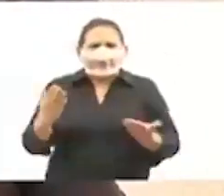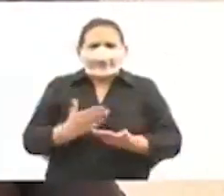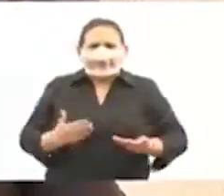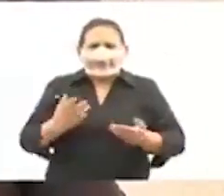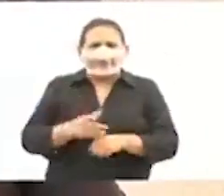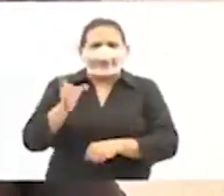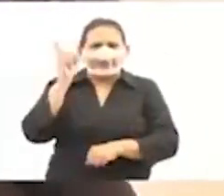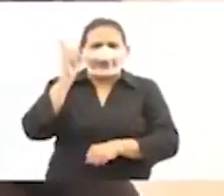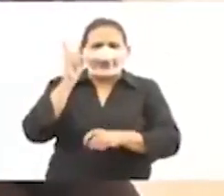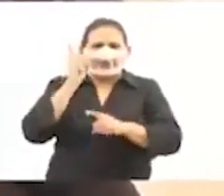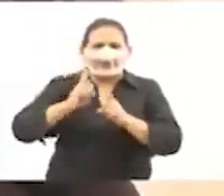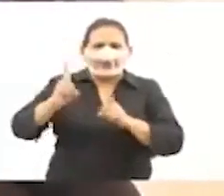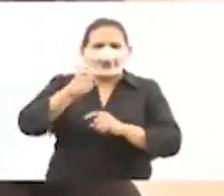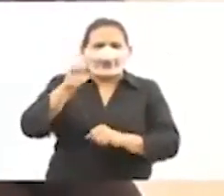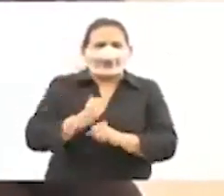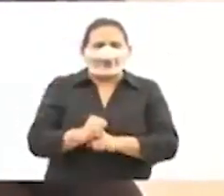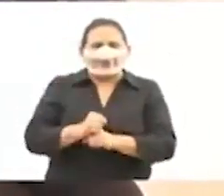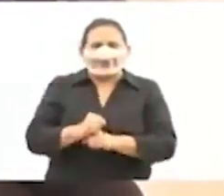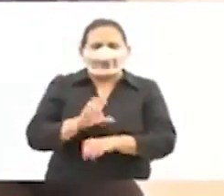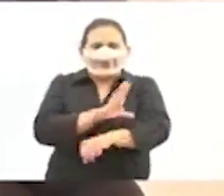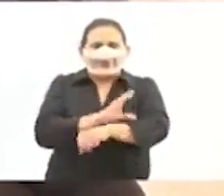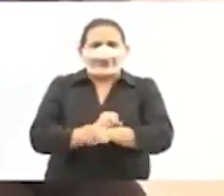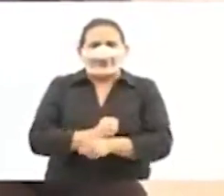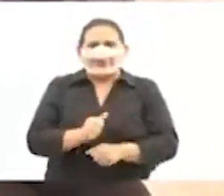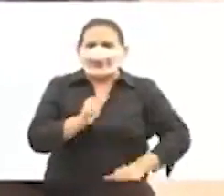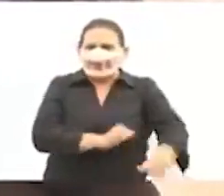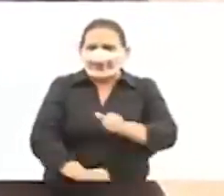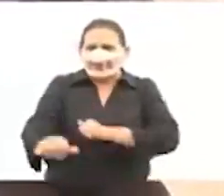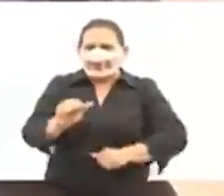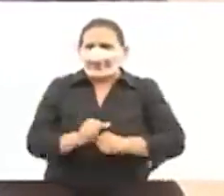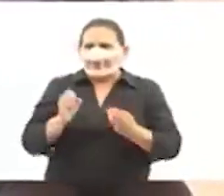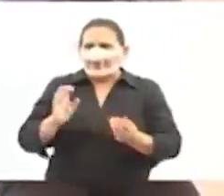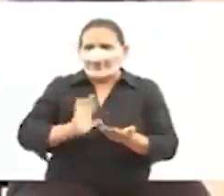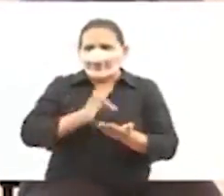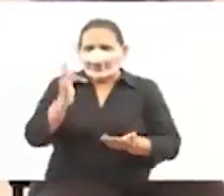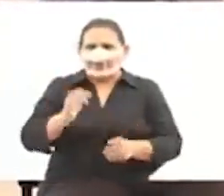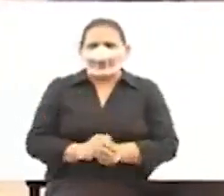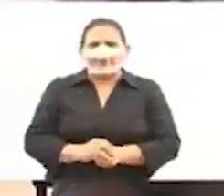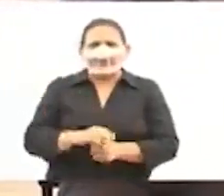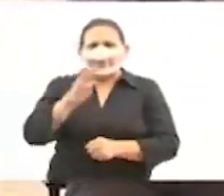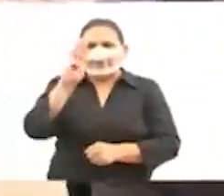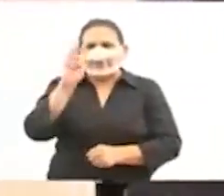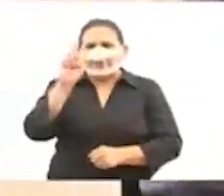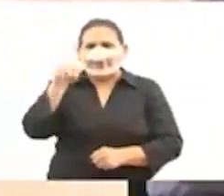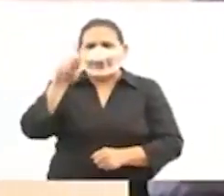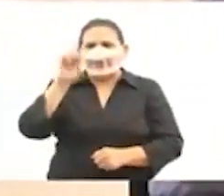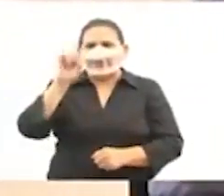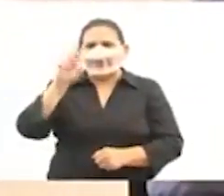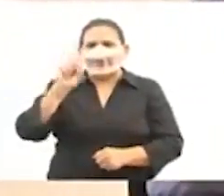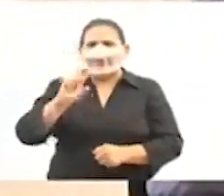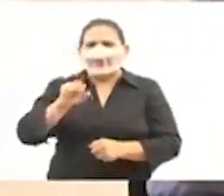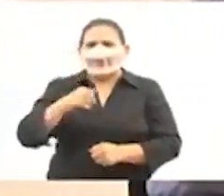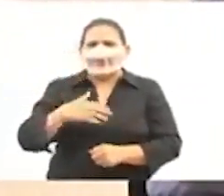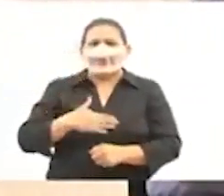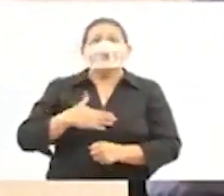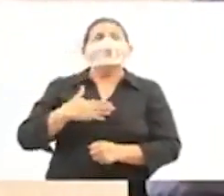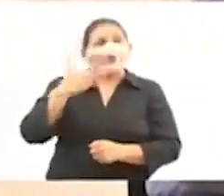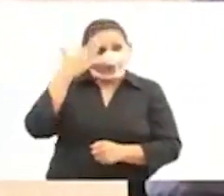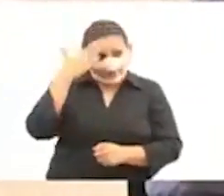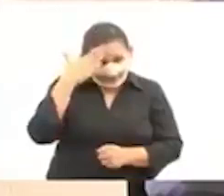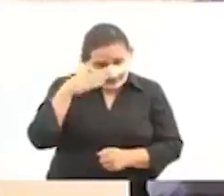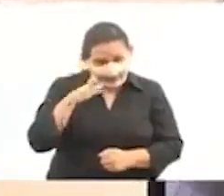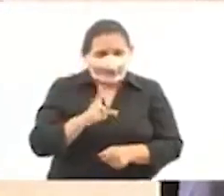villarreal director general de energía renovable de la península muchas gracias benigno yo se lo lo difícil lo complicado que son este tipo